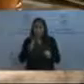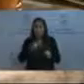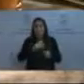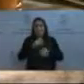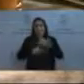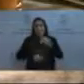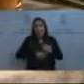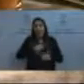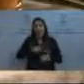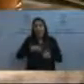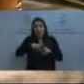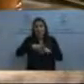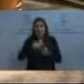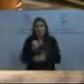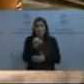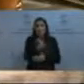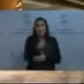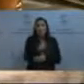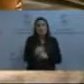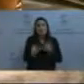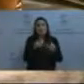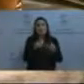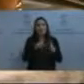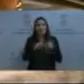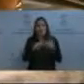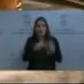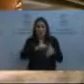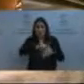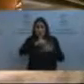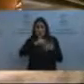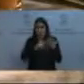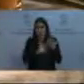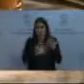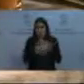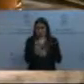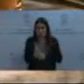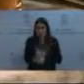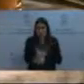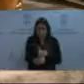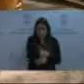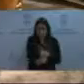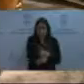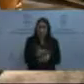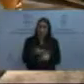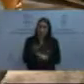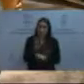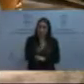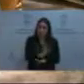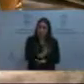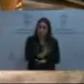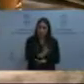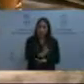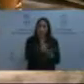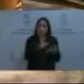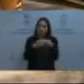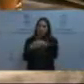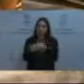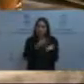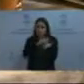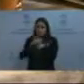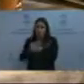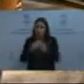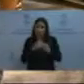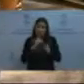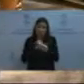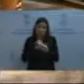de instrumentos de apoyo y de comunicación y transparencia. Como digo, en estos próximos días tendremos las distintas reuniones de los grupos de